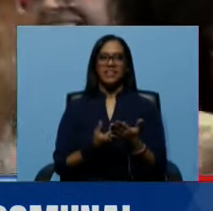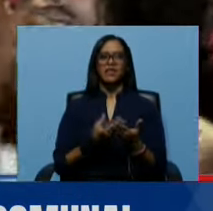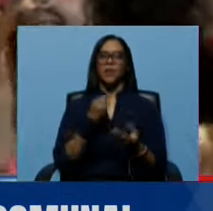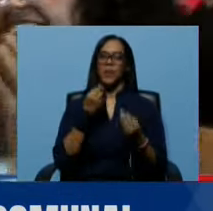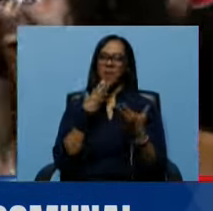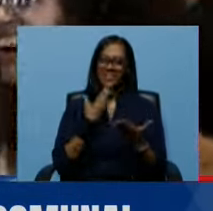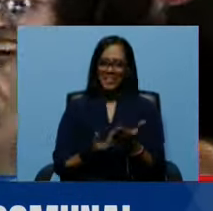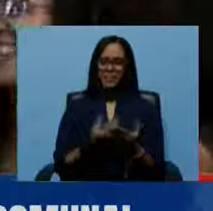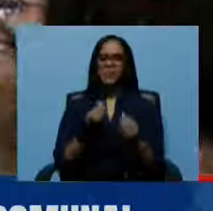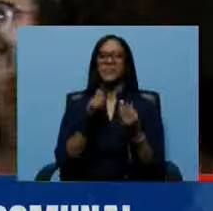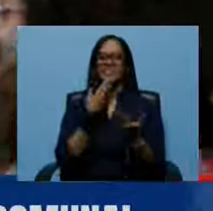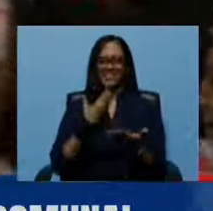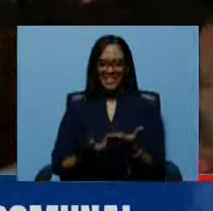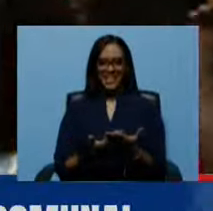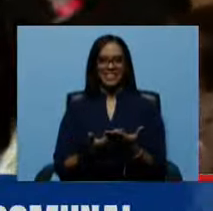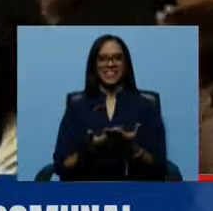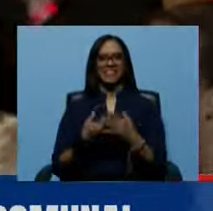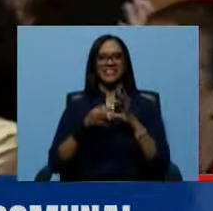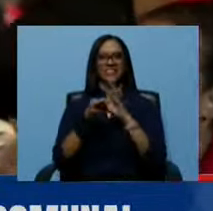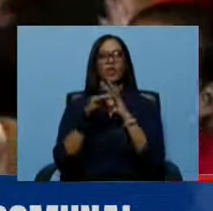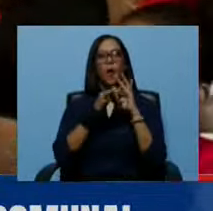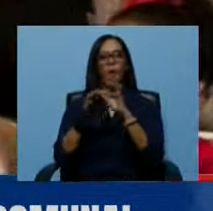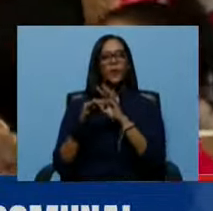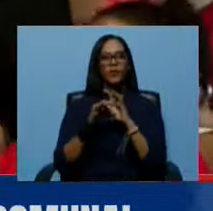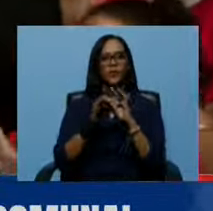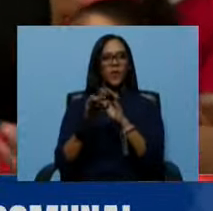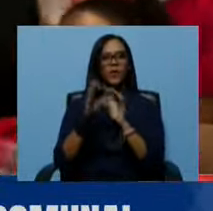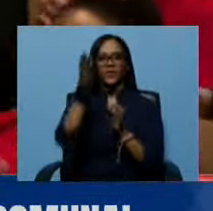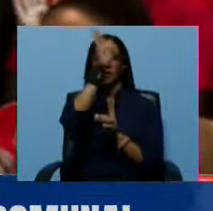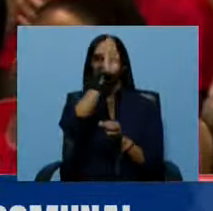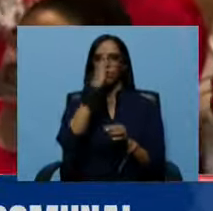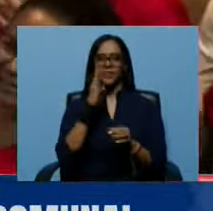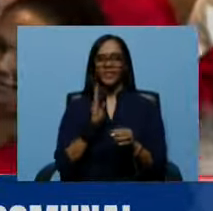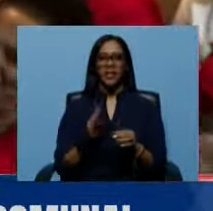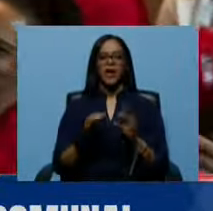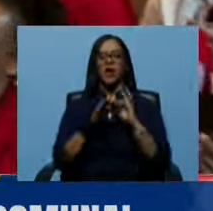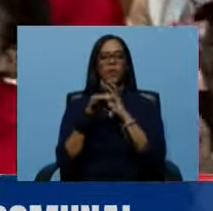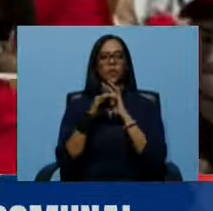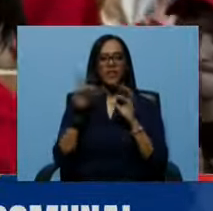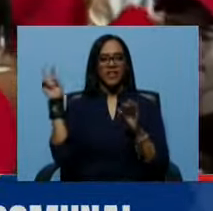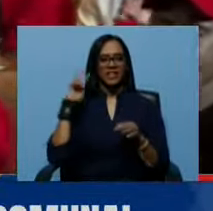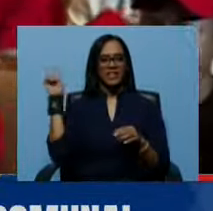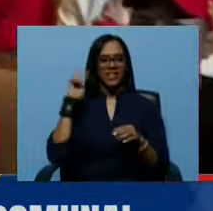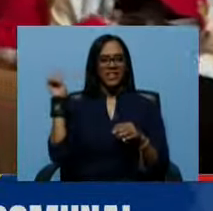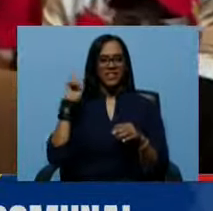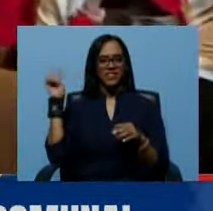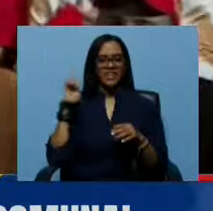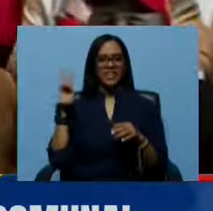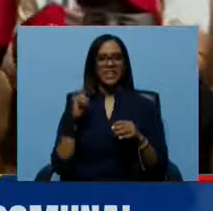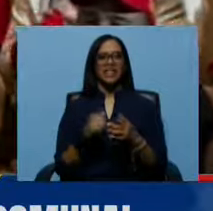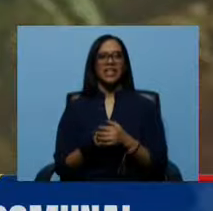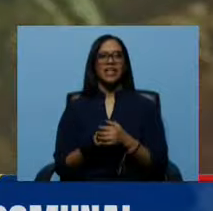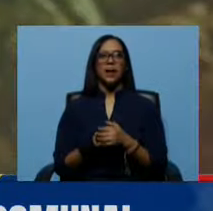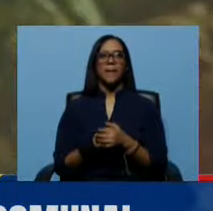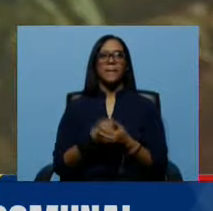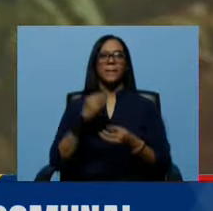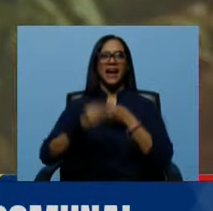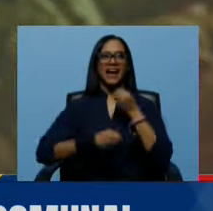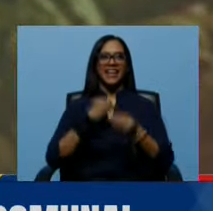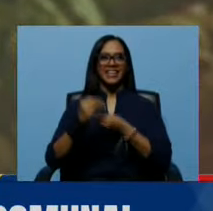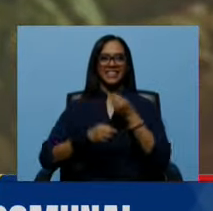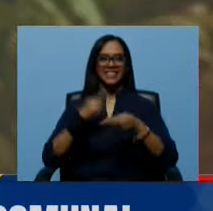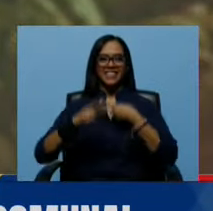muy obrigado. Unión, Unión de Brasil, Unión de Venezuela, para hacer la